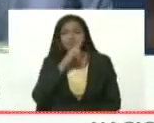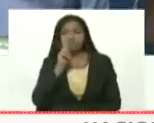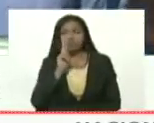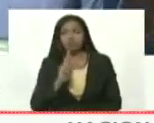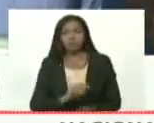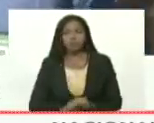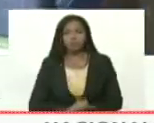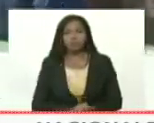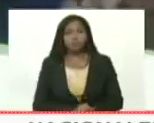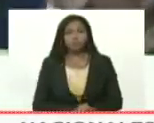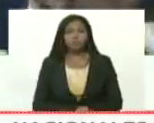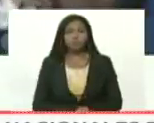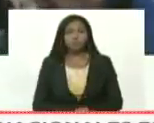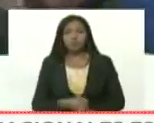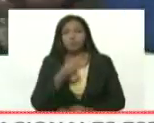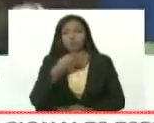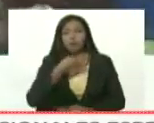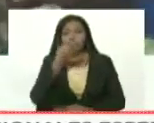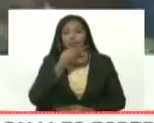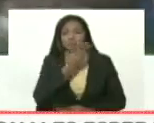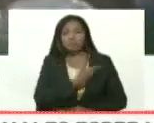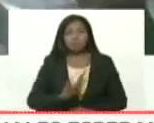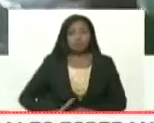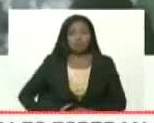Gracias. Buenas tardes, presidente.